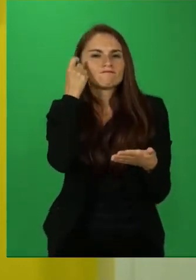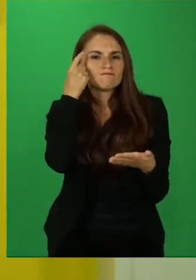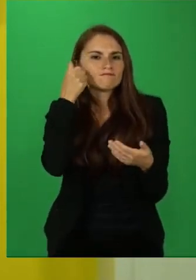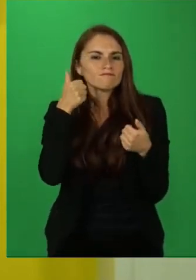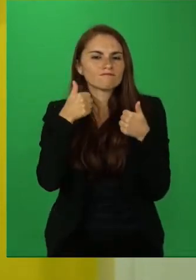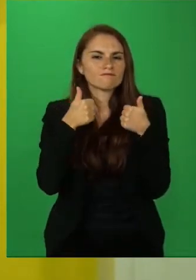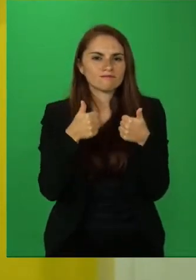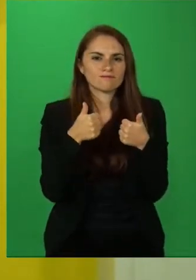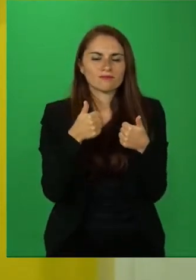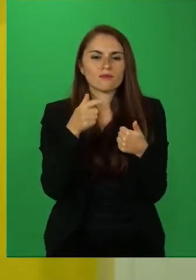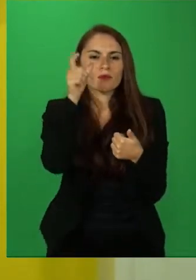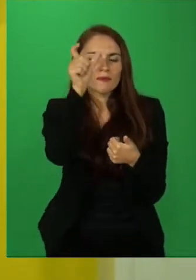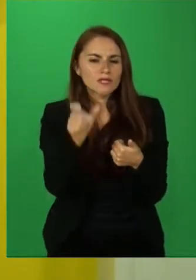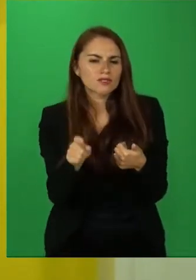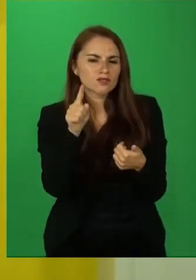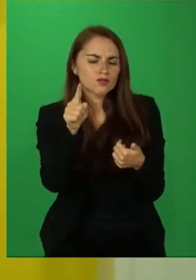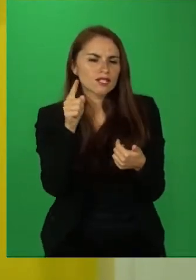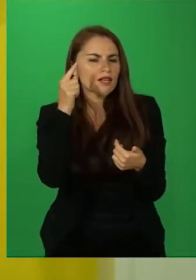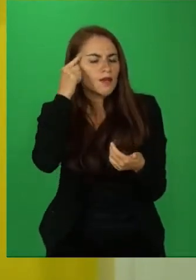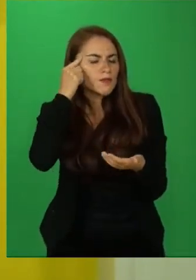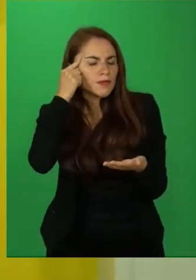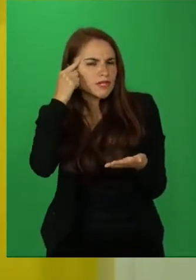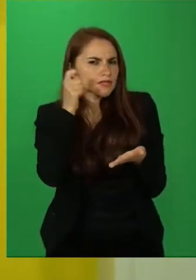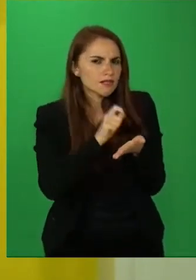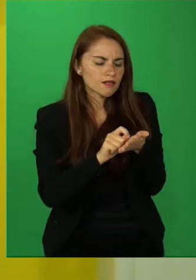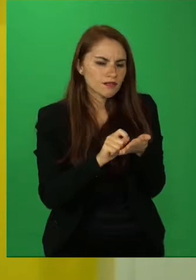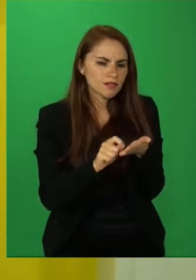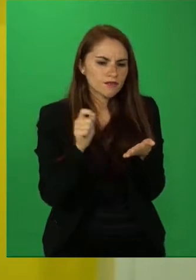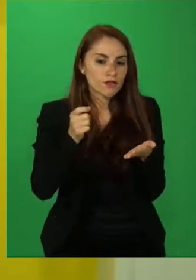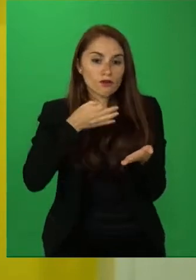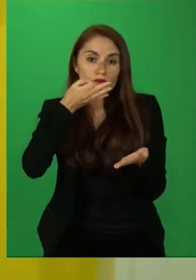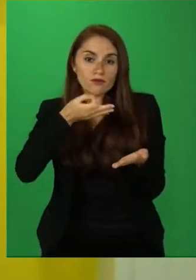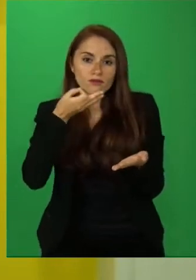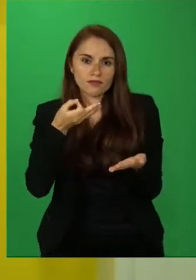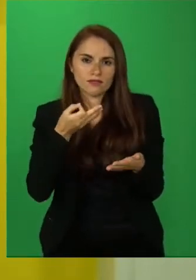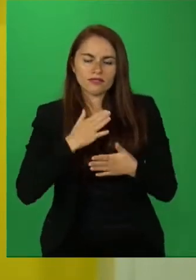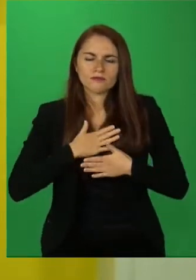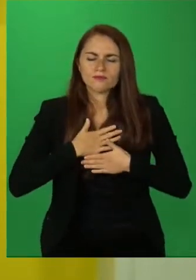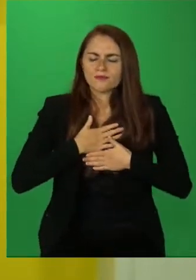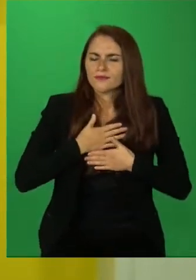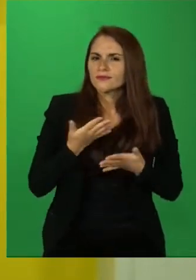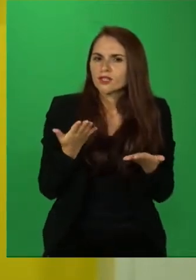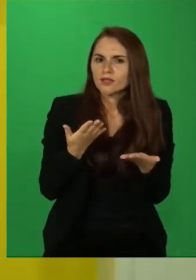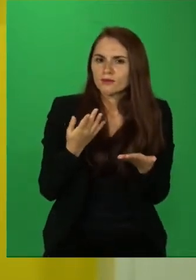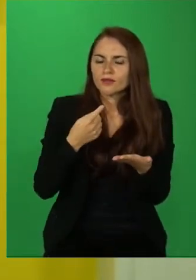interiorizarnos en los pensamientos, sentimientos y emociones del emisor.